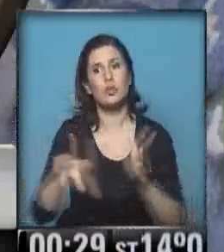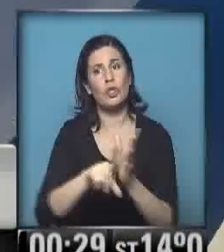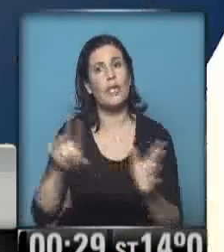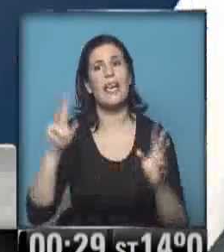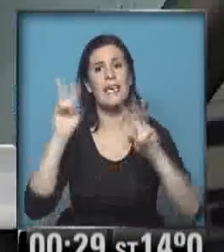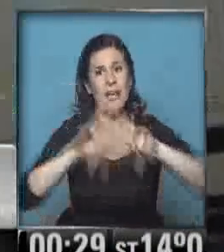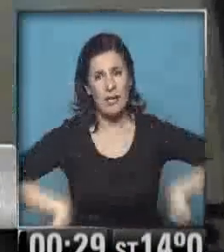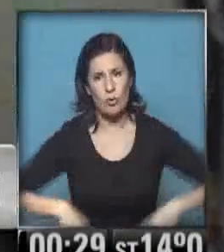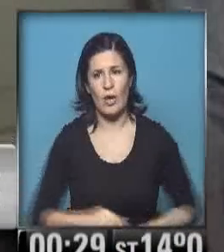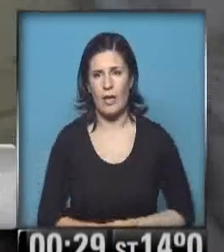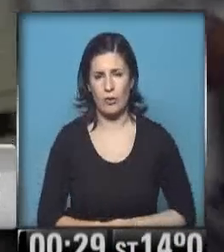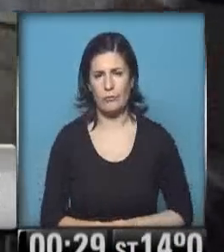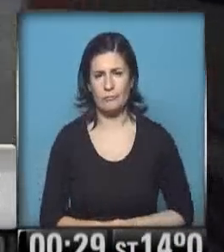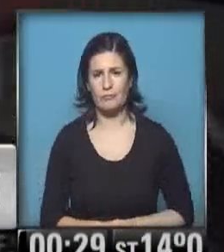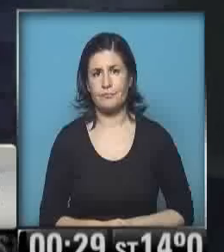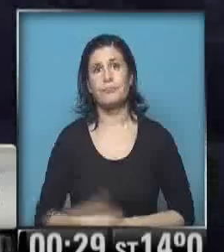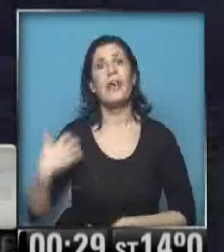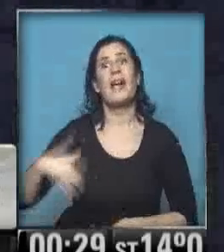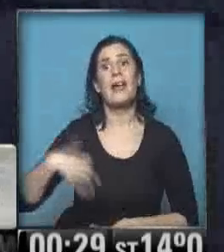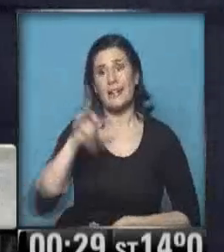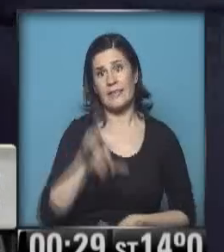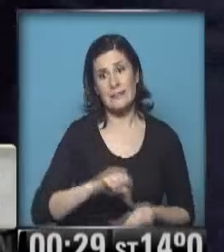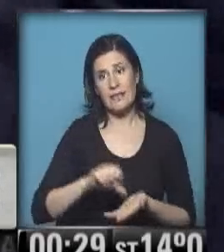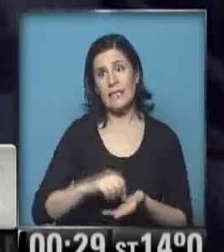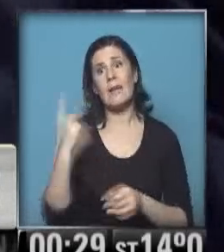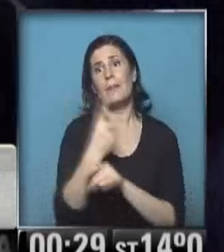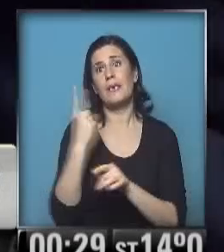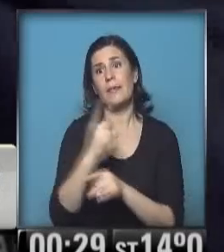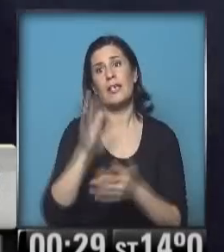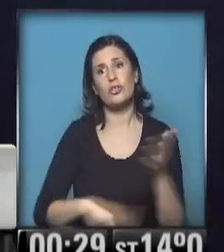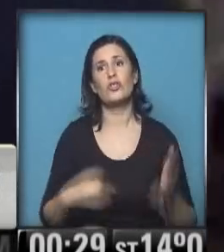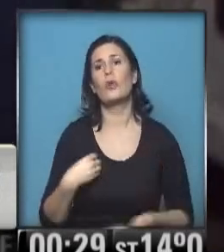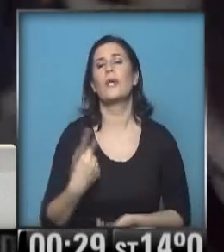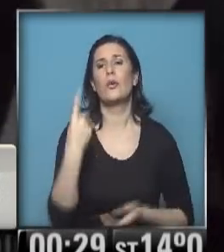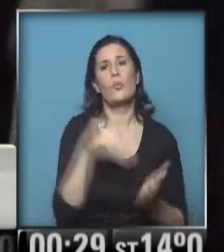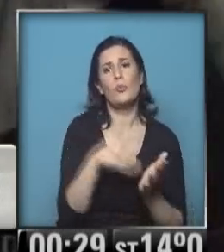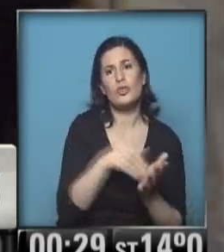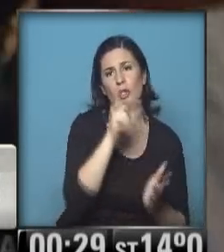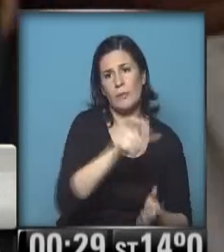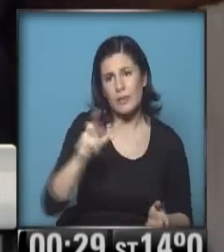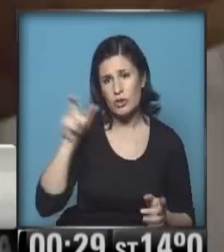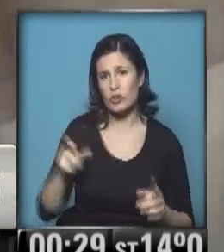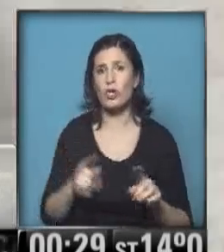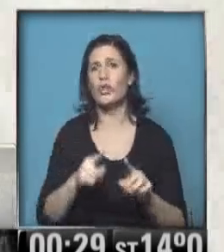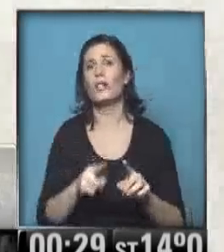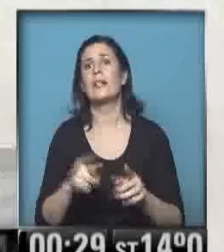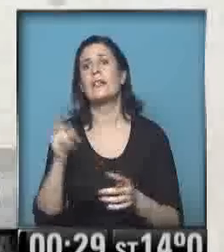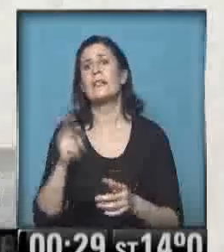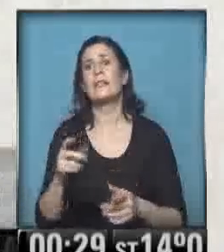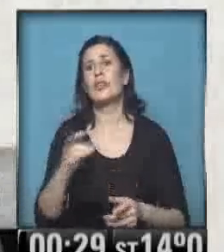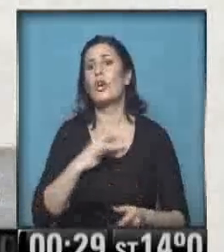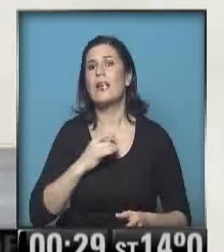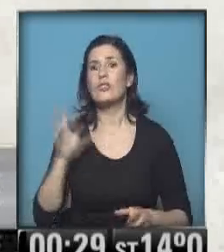Congreso. La Argentina continúa en los primeros puestos por millón de habitantes, liderando las estadísticas en trasplantes